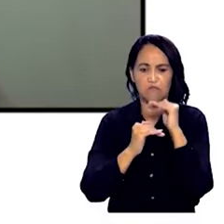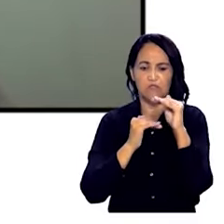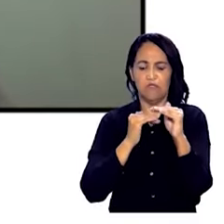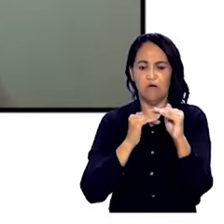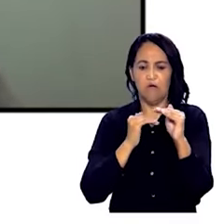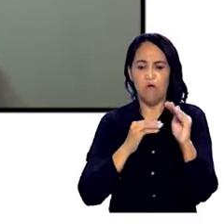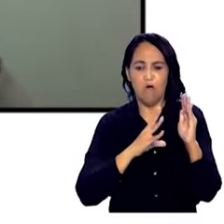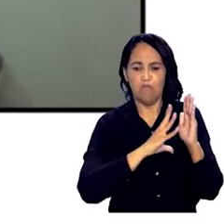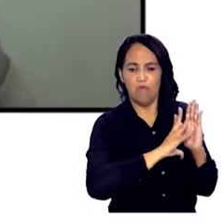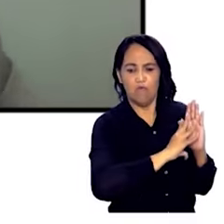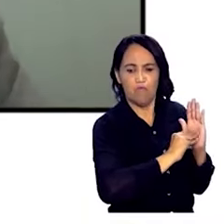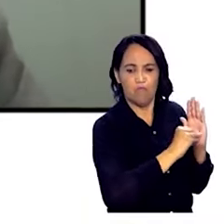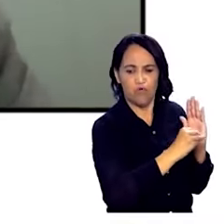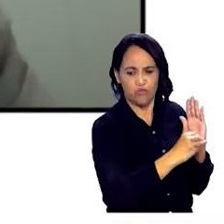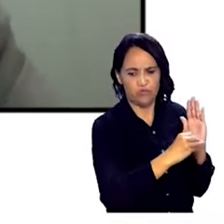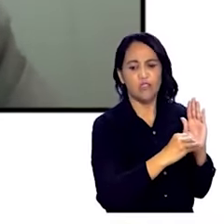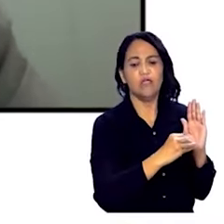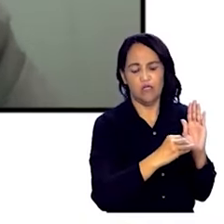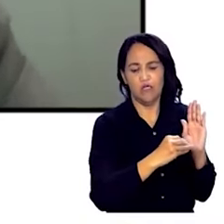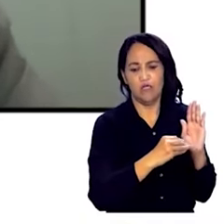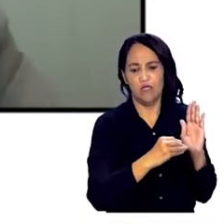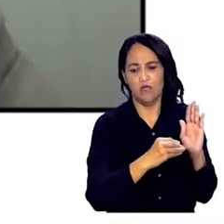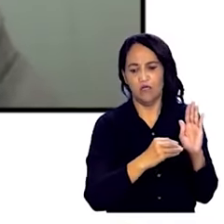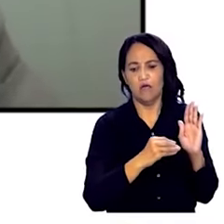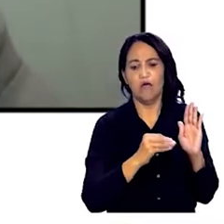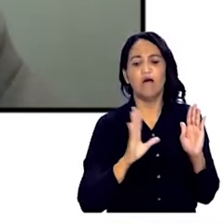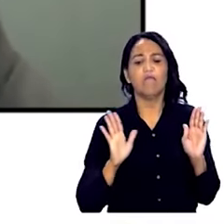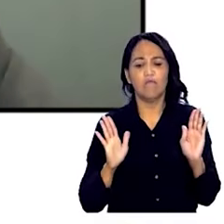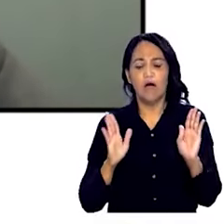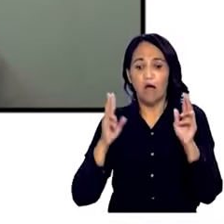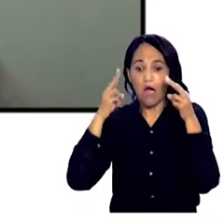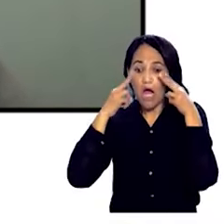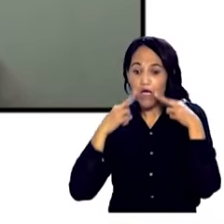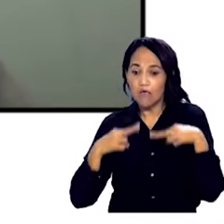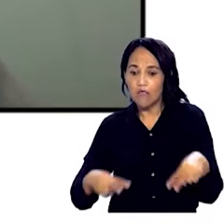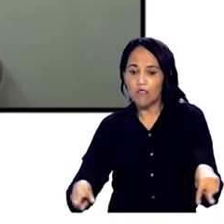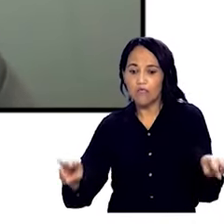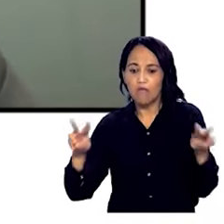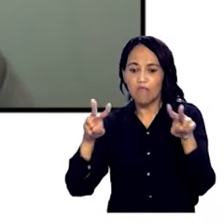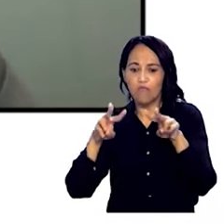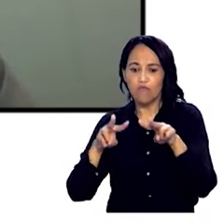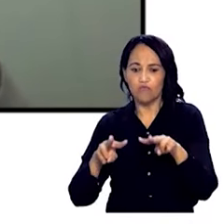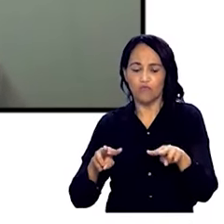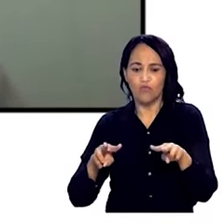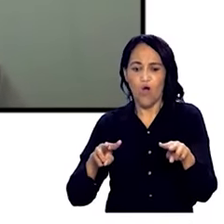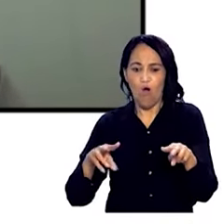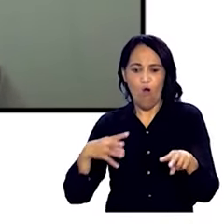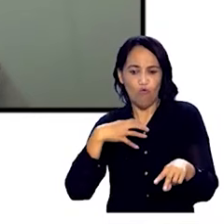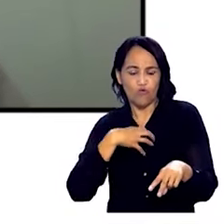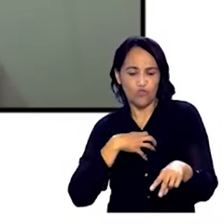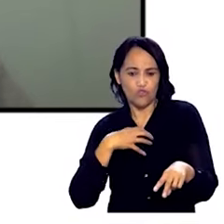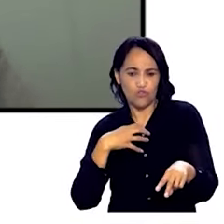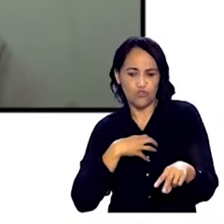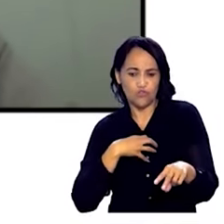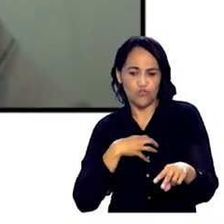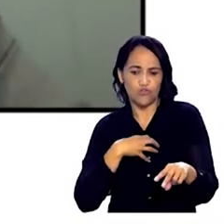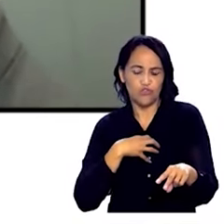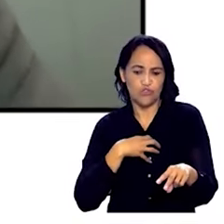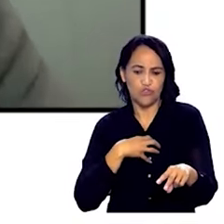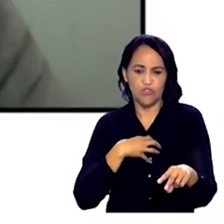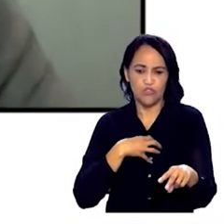admisibilidad para toar Las fórmulas en los rechazos de Los recursos se transformó en una Norma positiva el